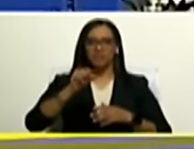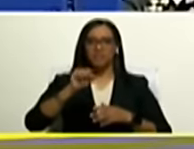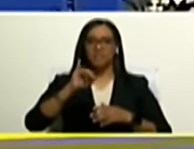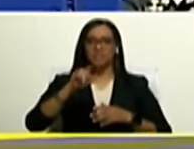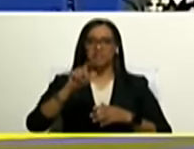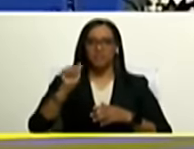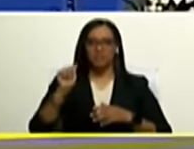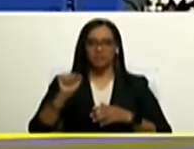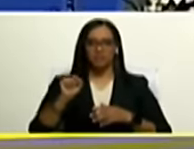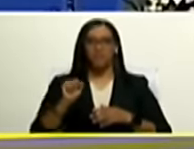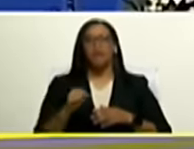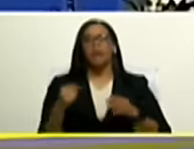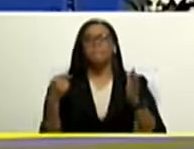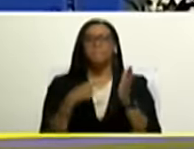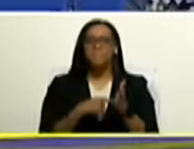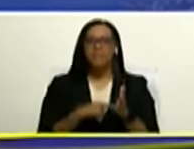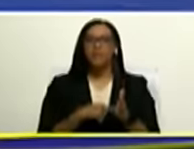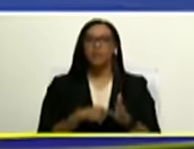en